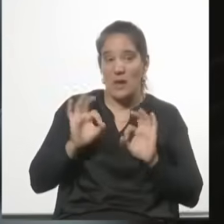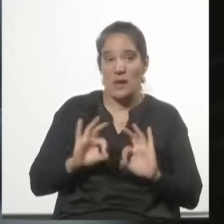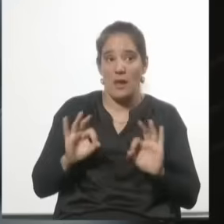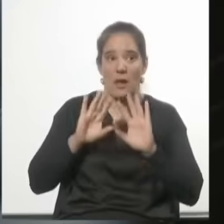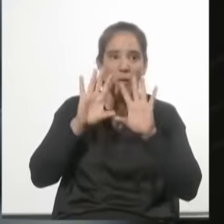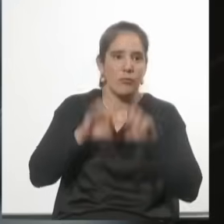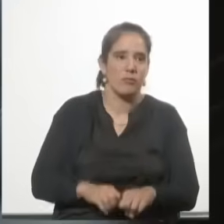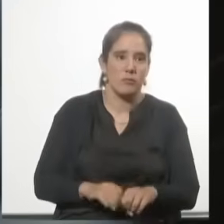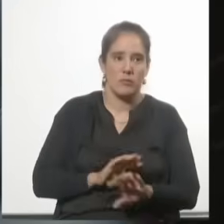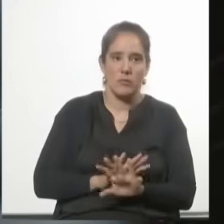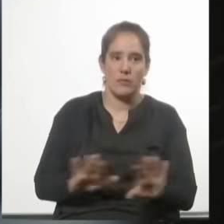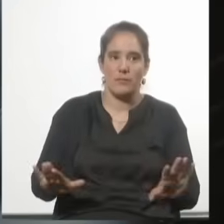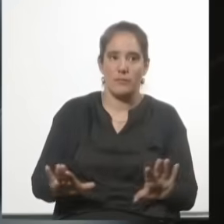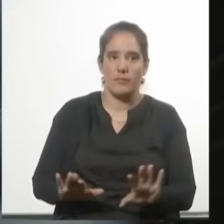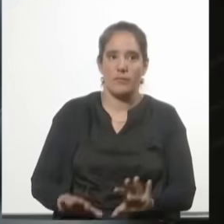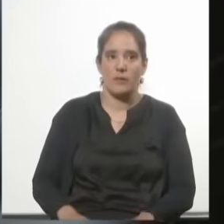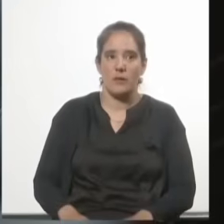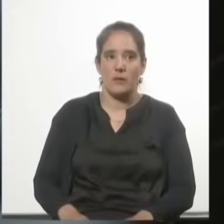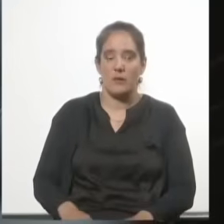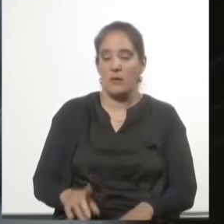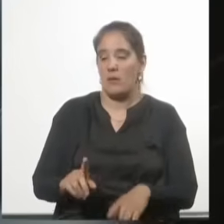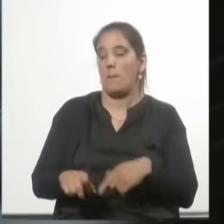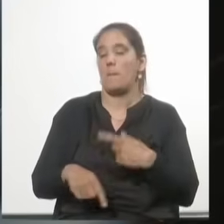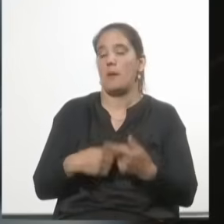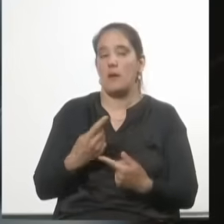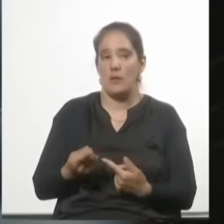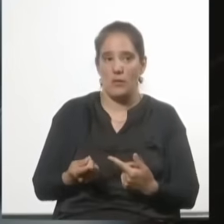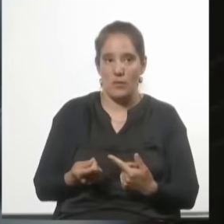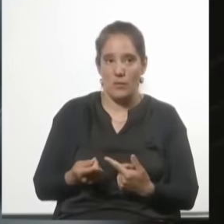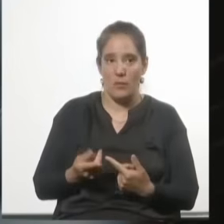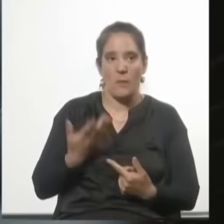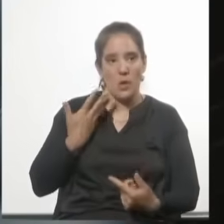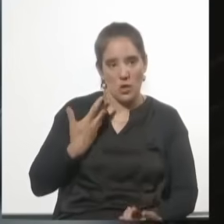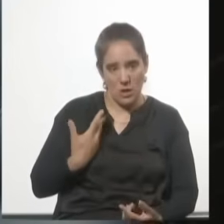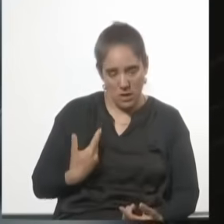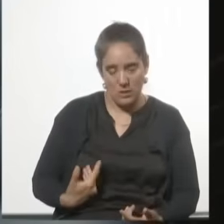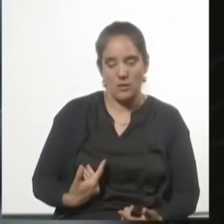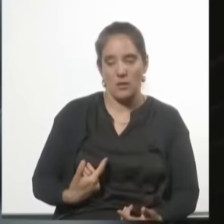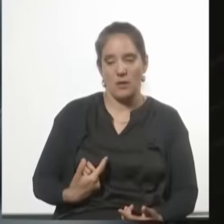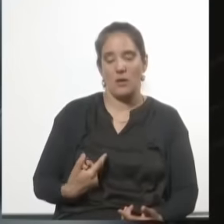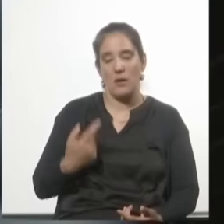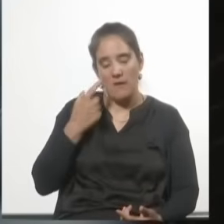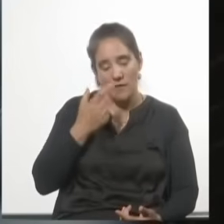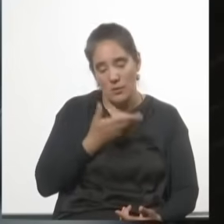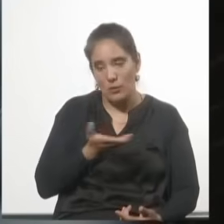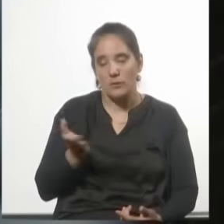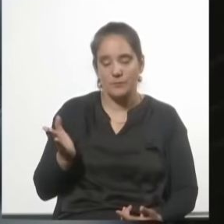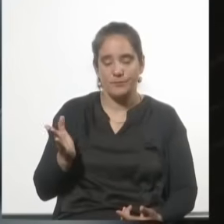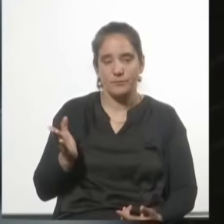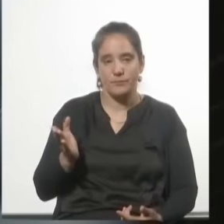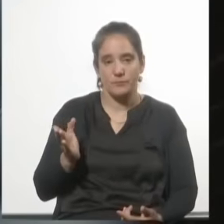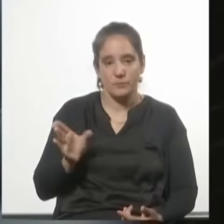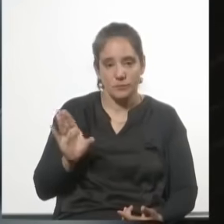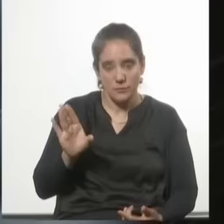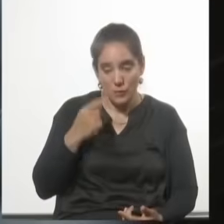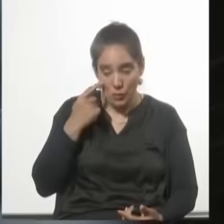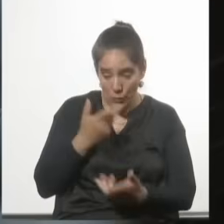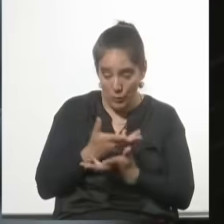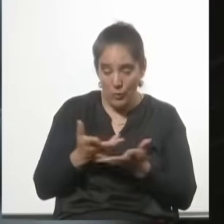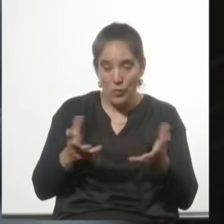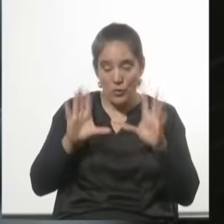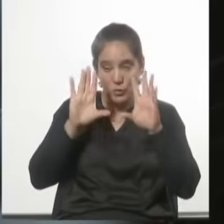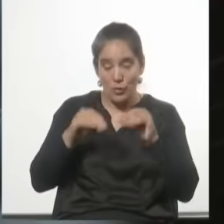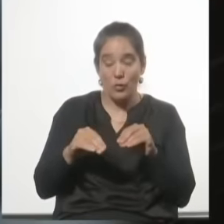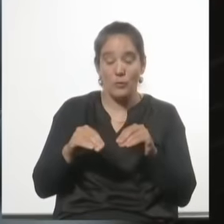mismo, caía de pleno derecho. Sin embargo, como tristemente ha quedado confirmado ante el advenimiento de los graves hechos